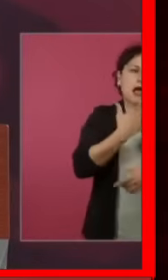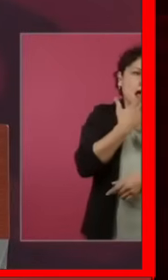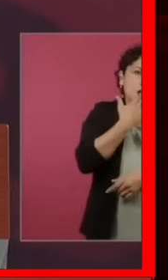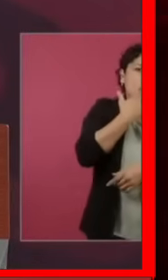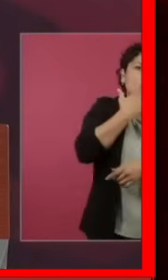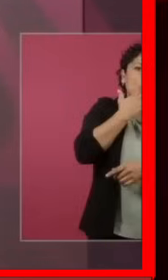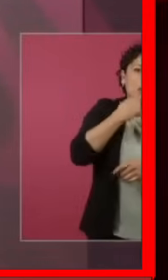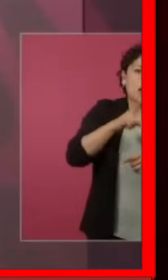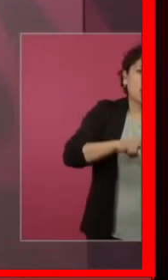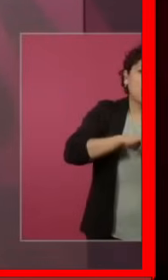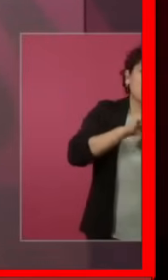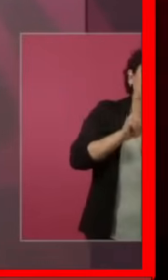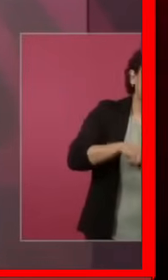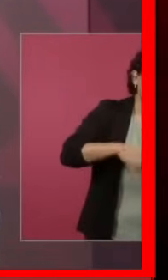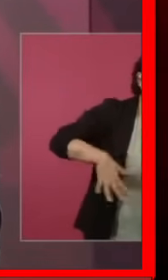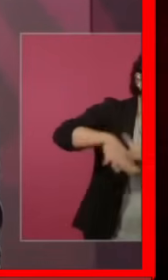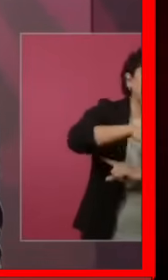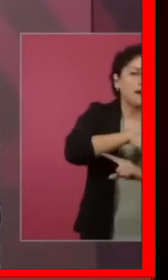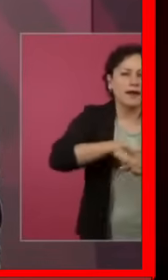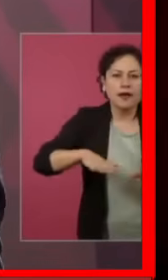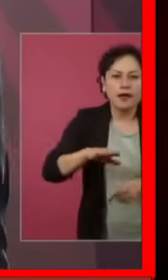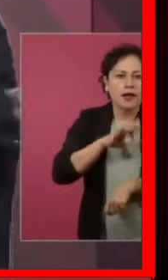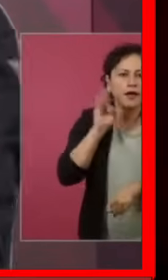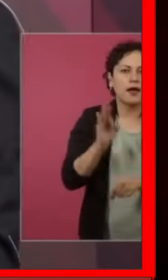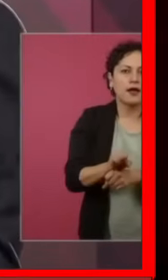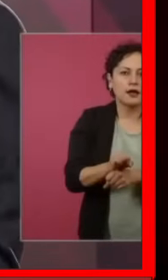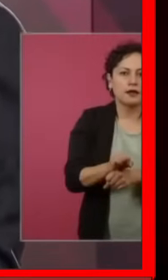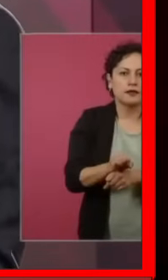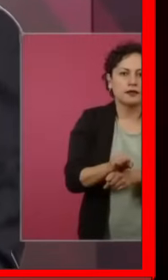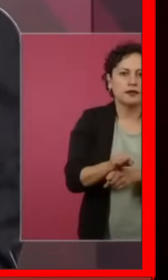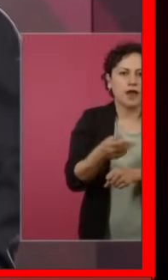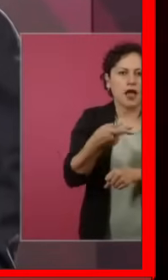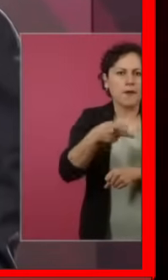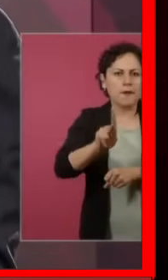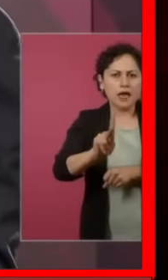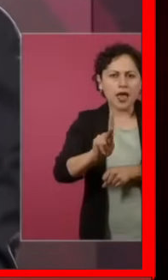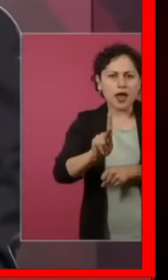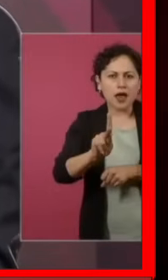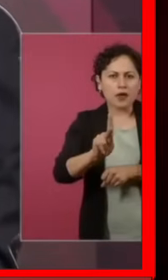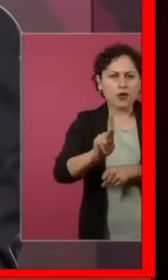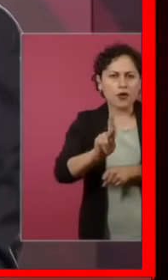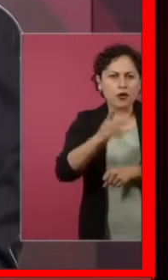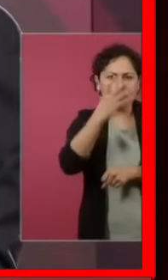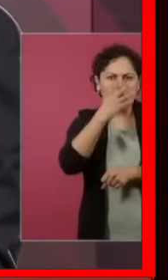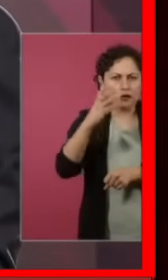si se protegen esas cosas?